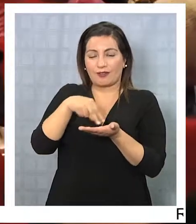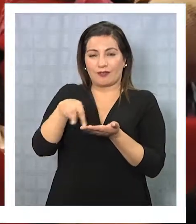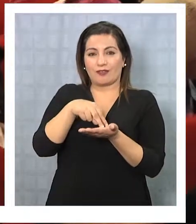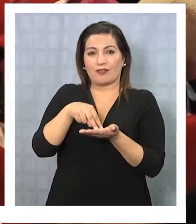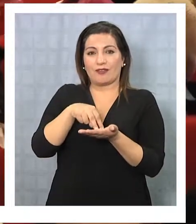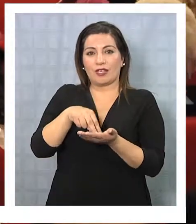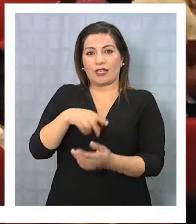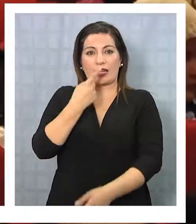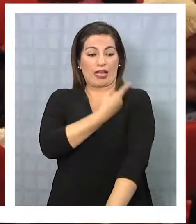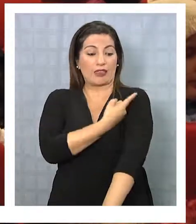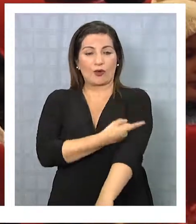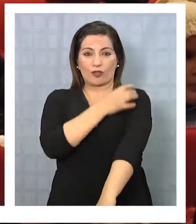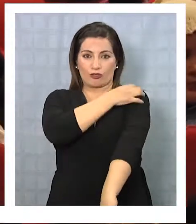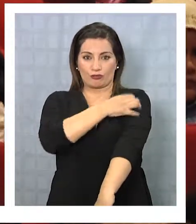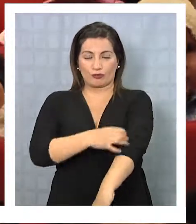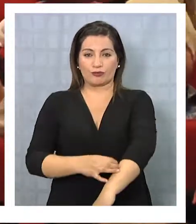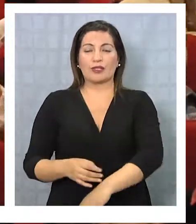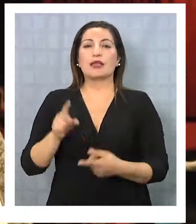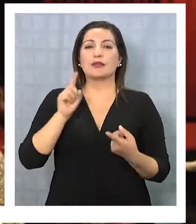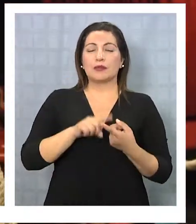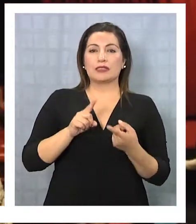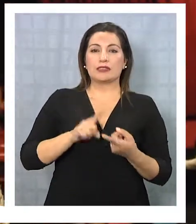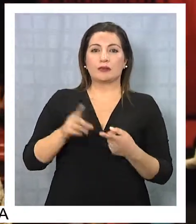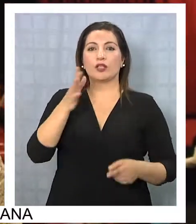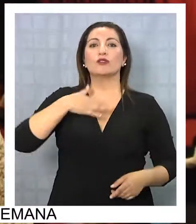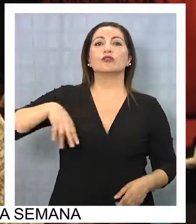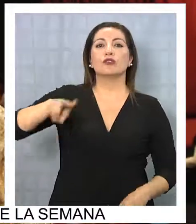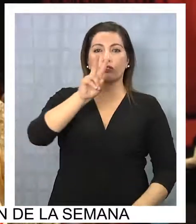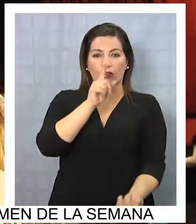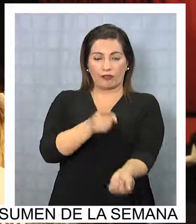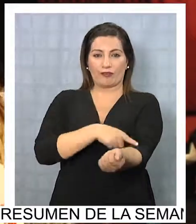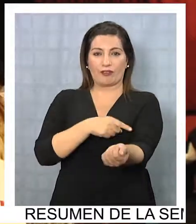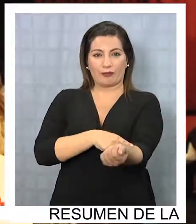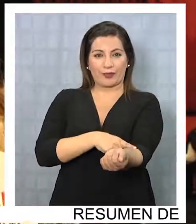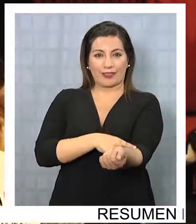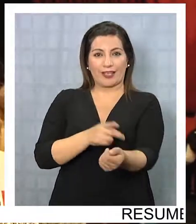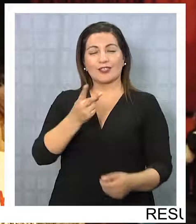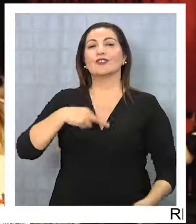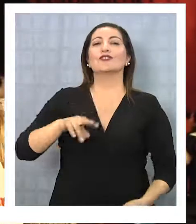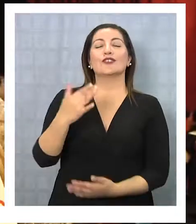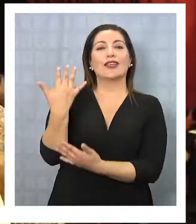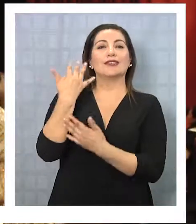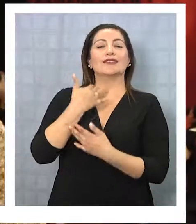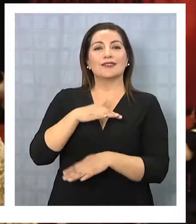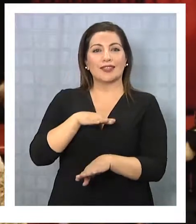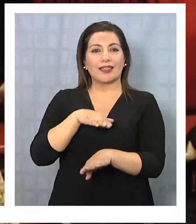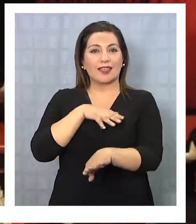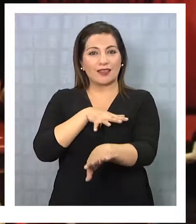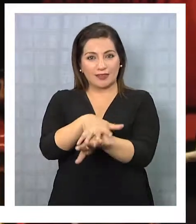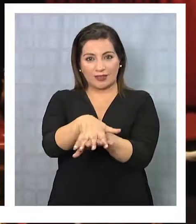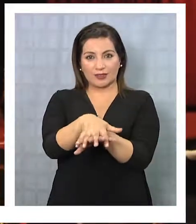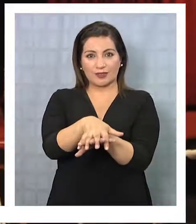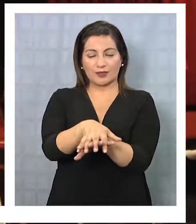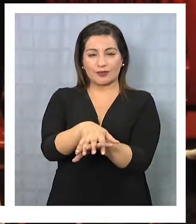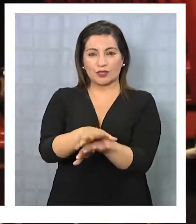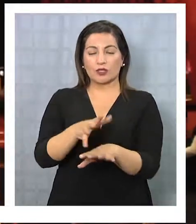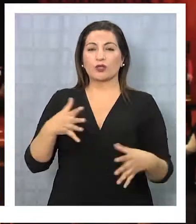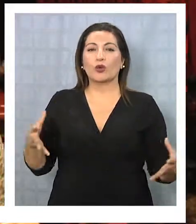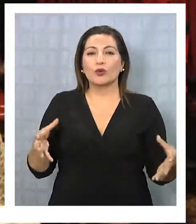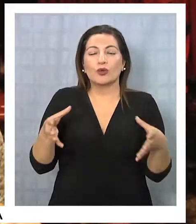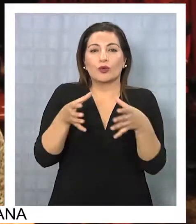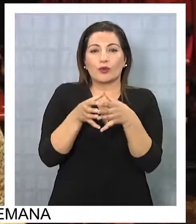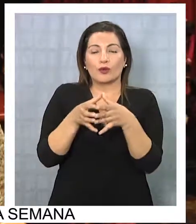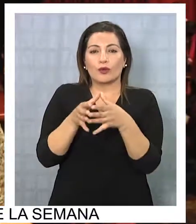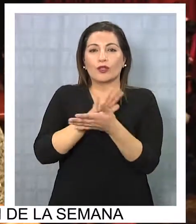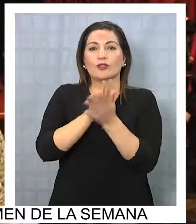las zonas típicas de nuestro país. Participamos todos como familia, eso nos ayuda a integrarnos más que nada porque nos juntamos